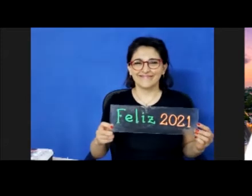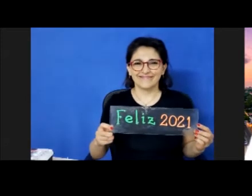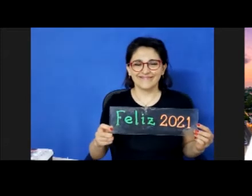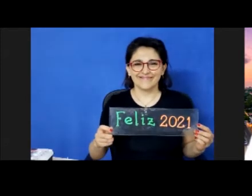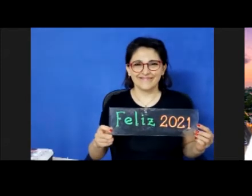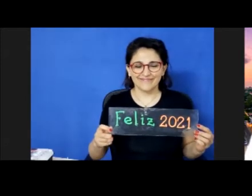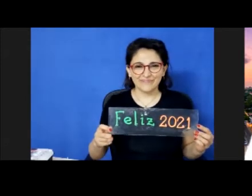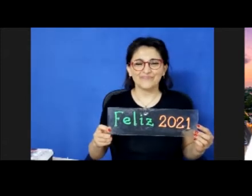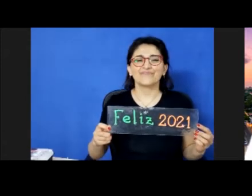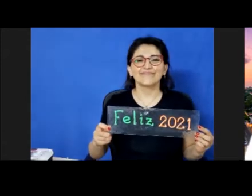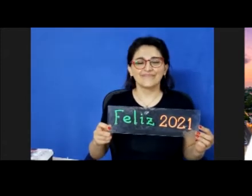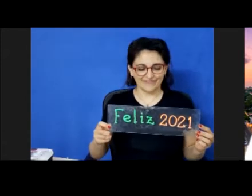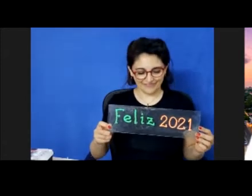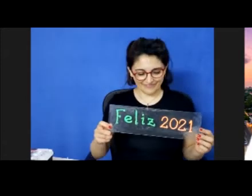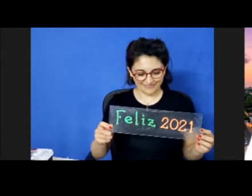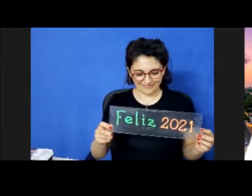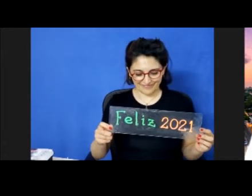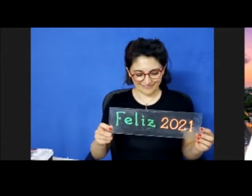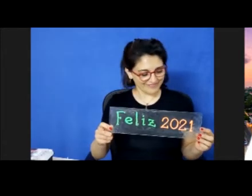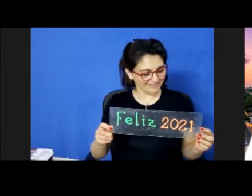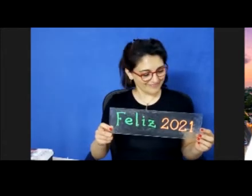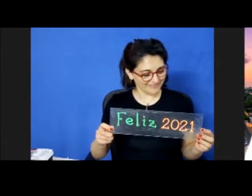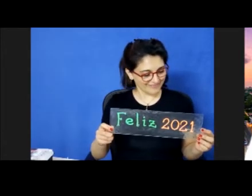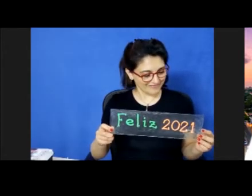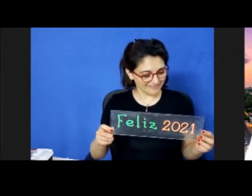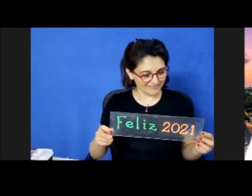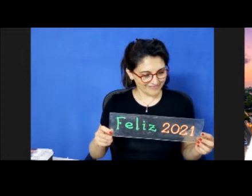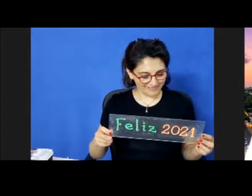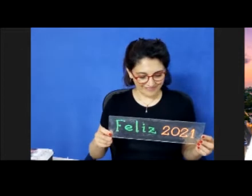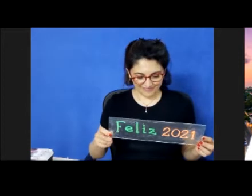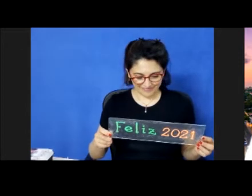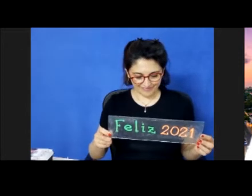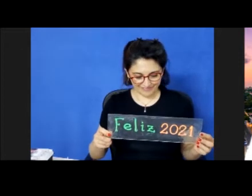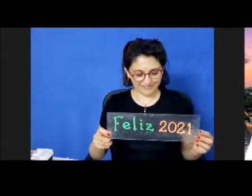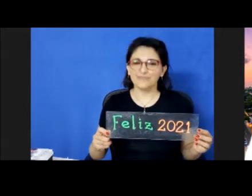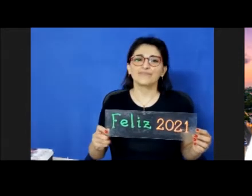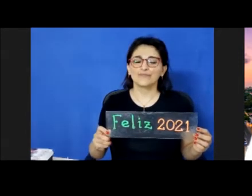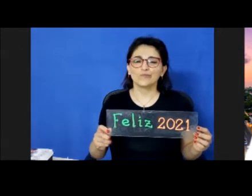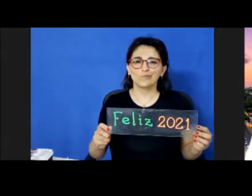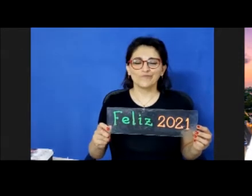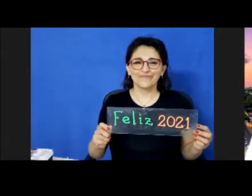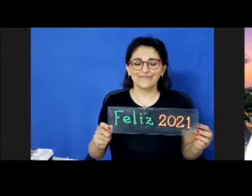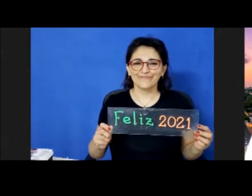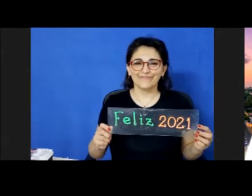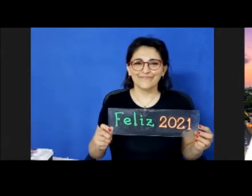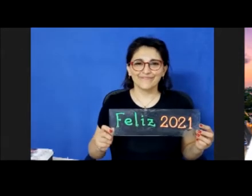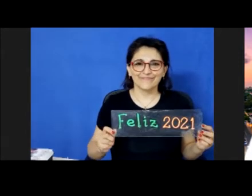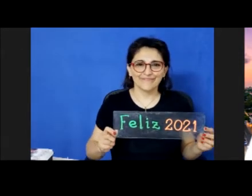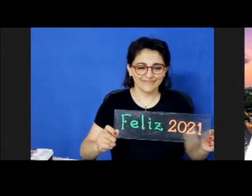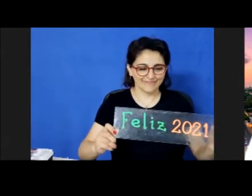2021, con toda la expectativa y esperanza de que nos depare el doble de cosas